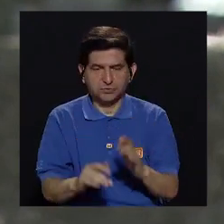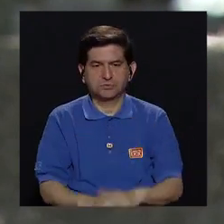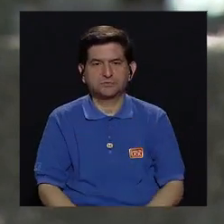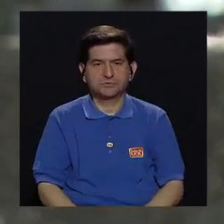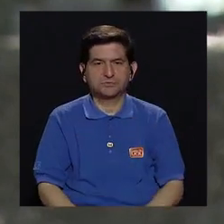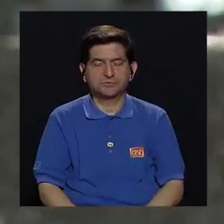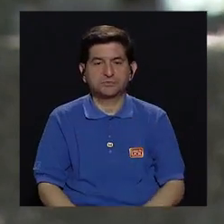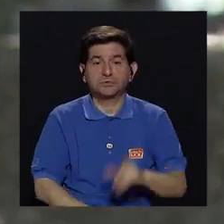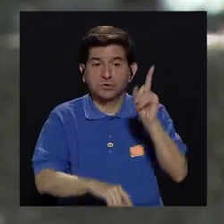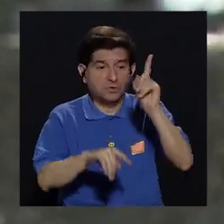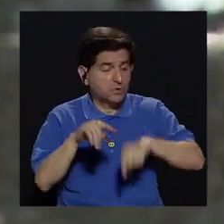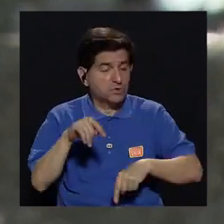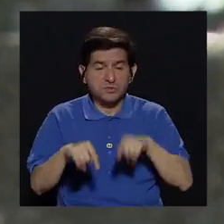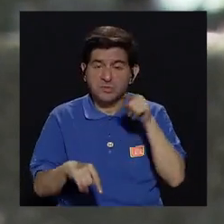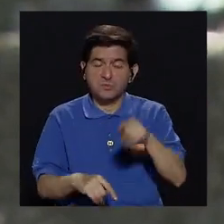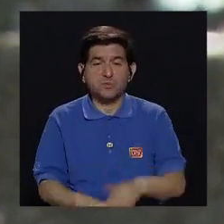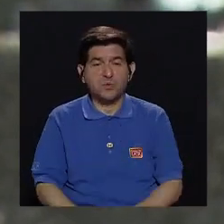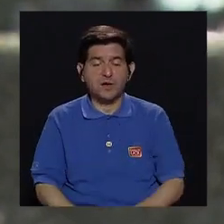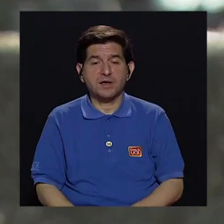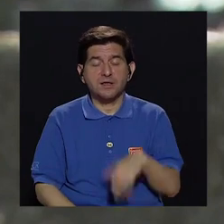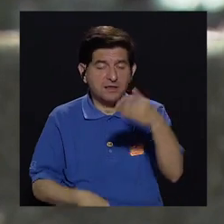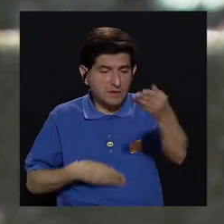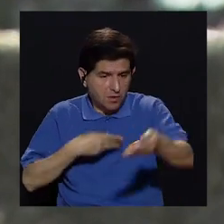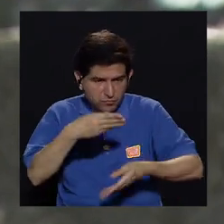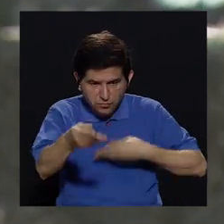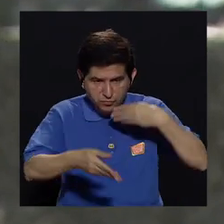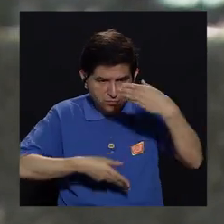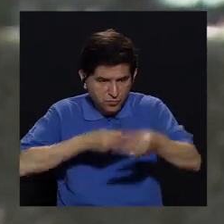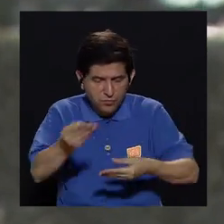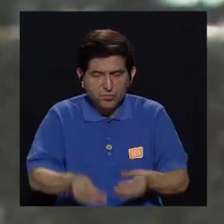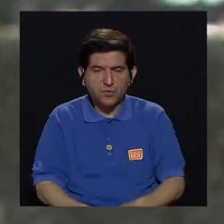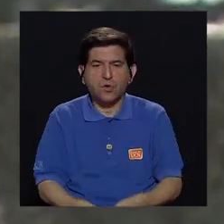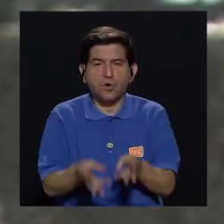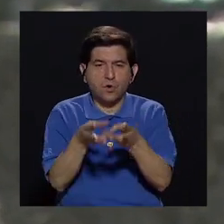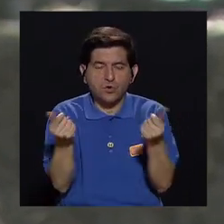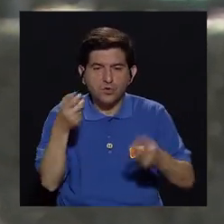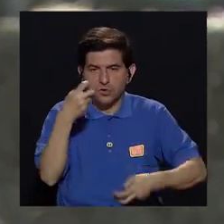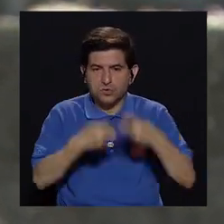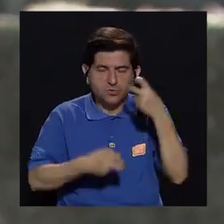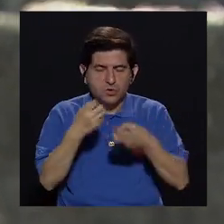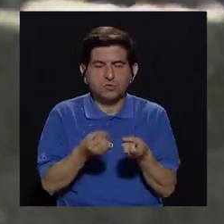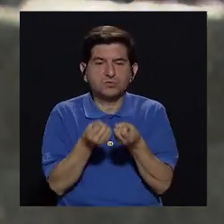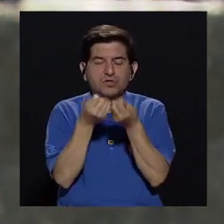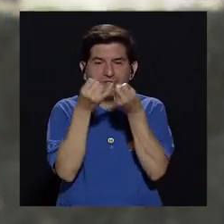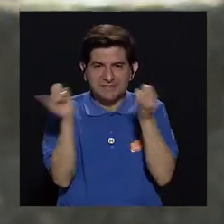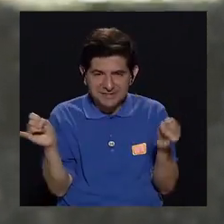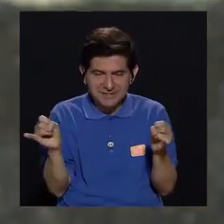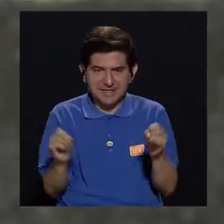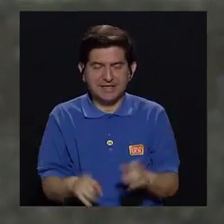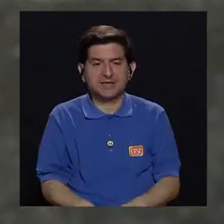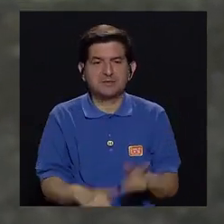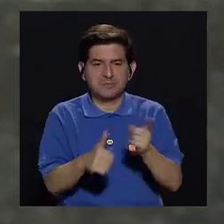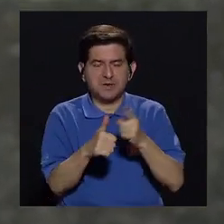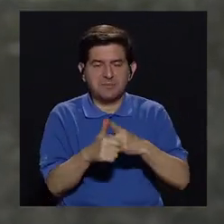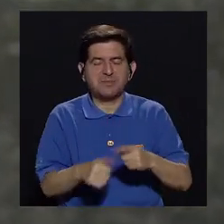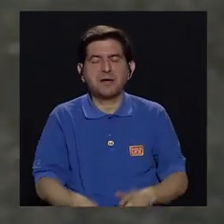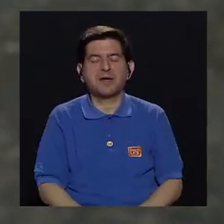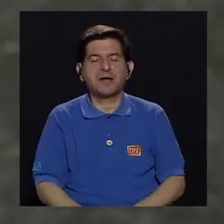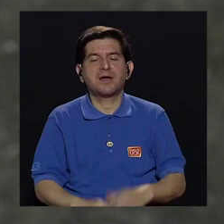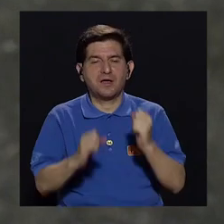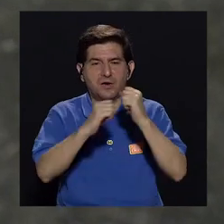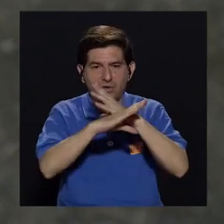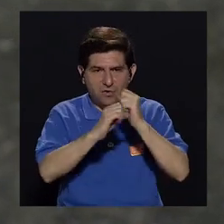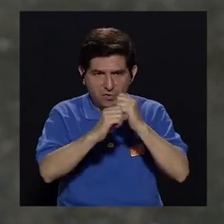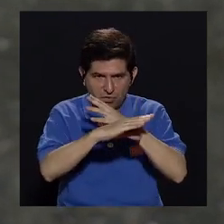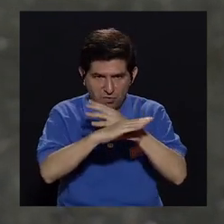porque no se les puede dar una retroalimentación o una resolución del problema si no escriben su correo